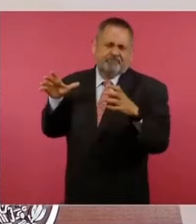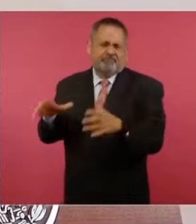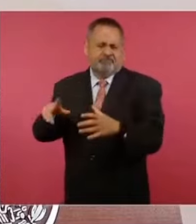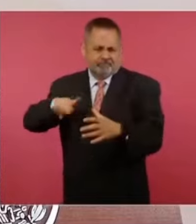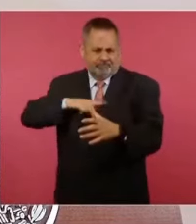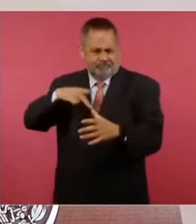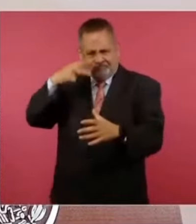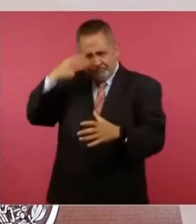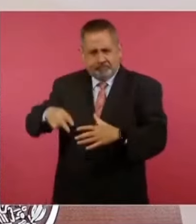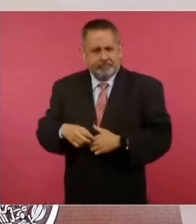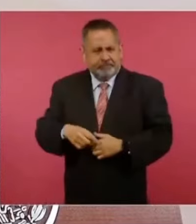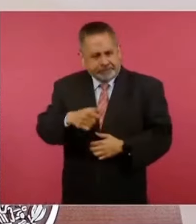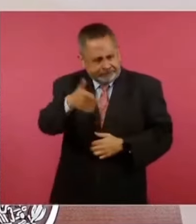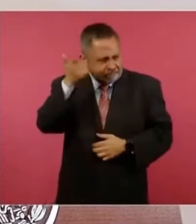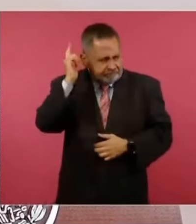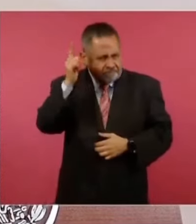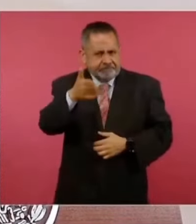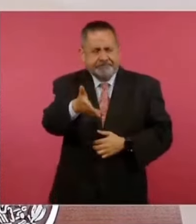Ojalá